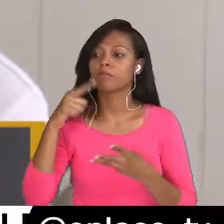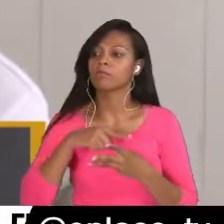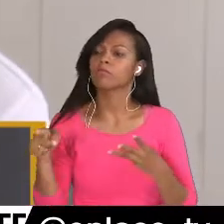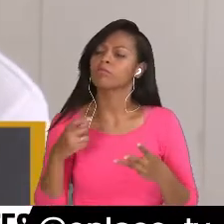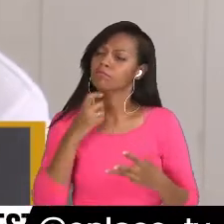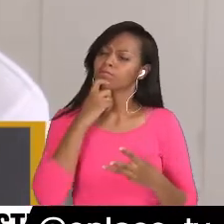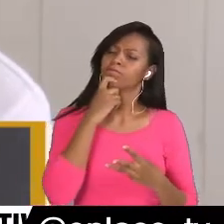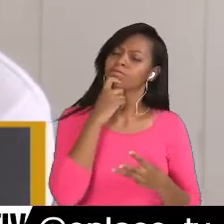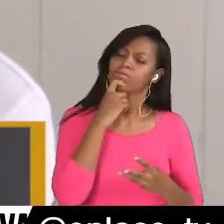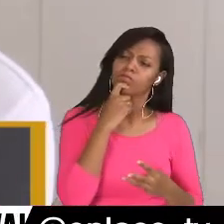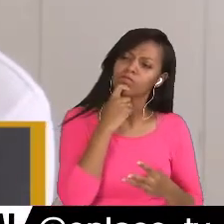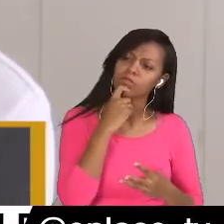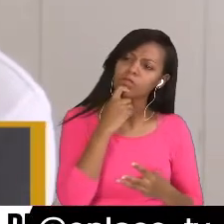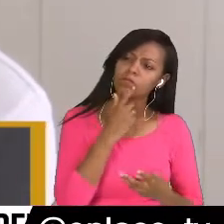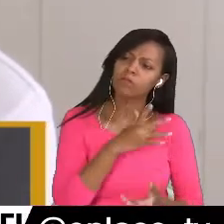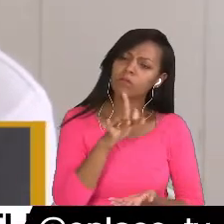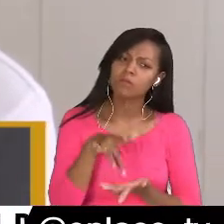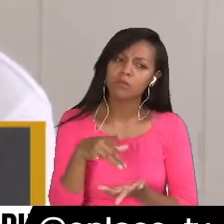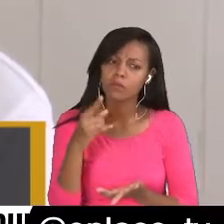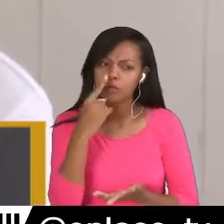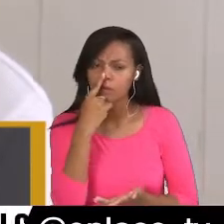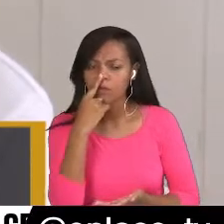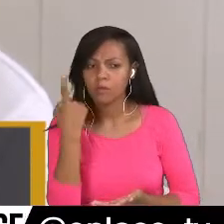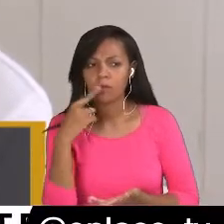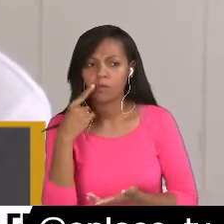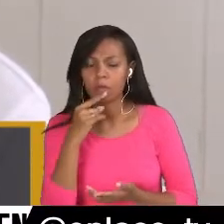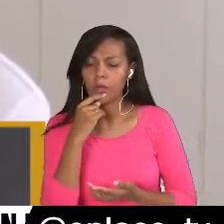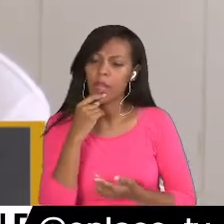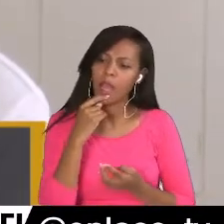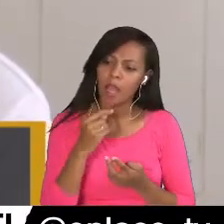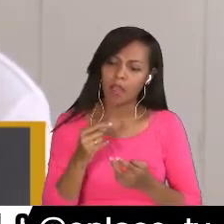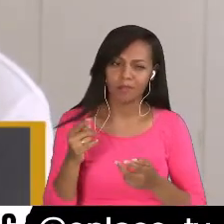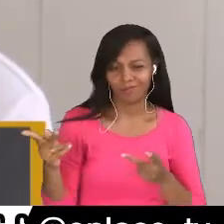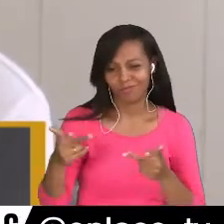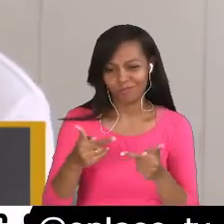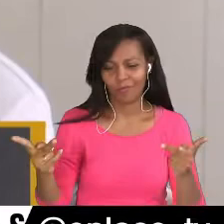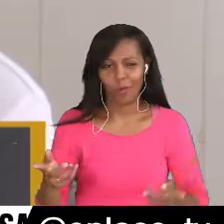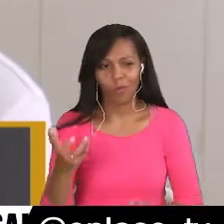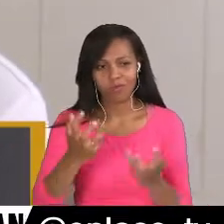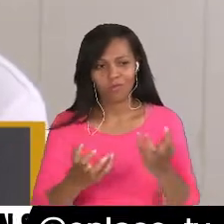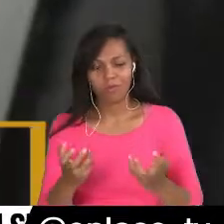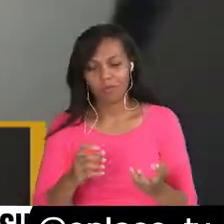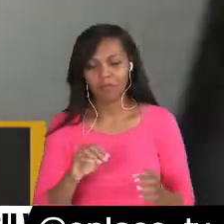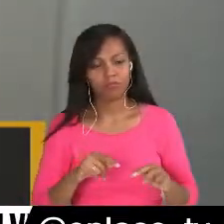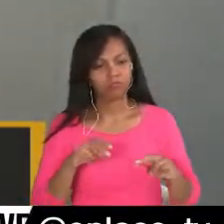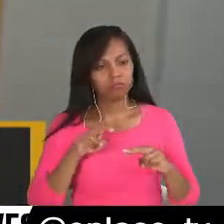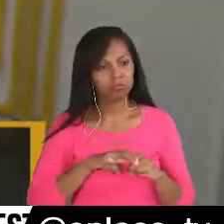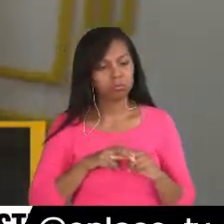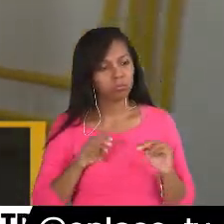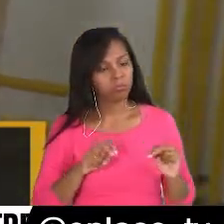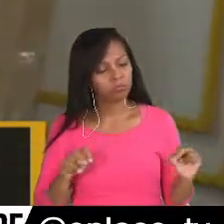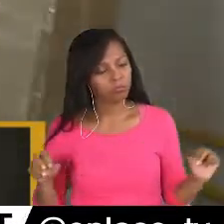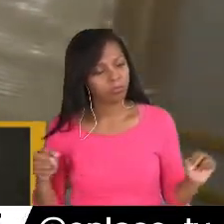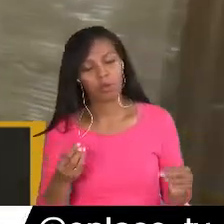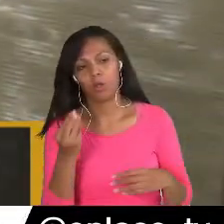revisar lo que era el comedor y la cocina del megacolegio. ¿Cuál es la idea? Es